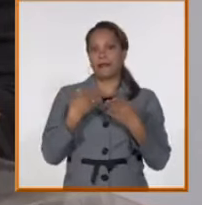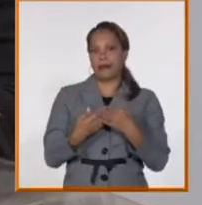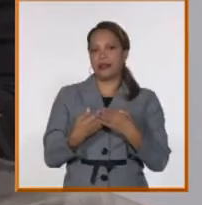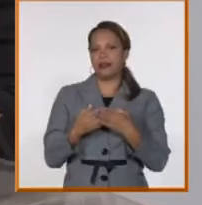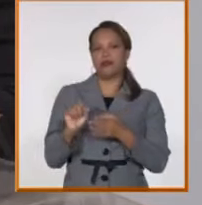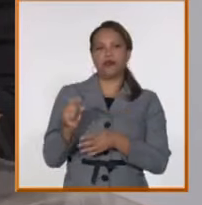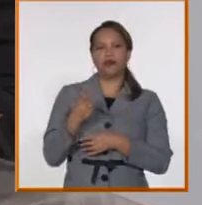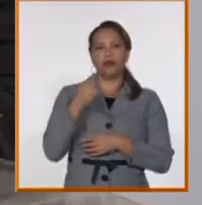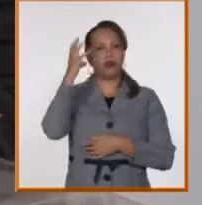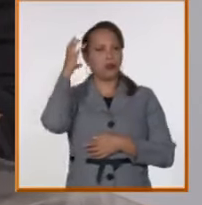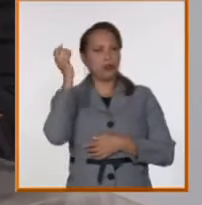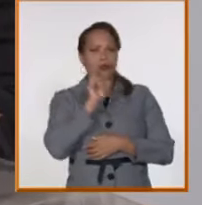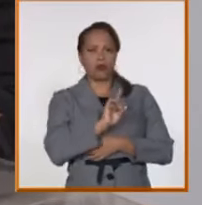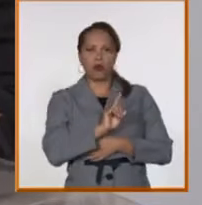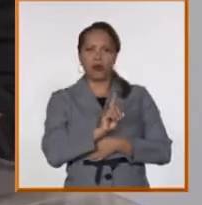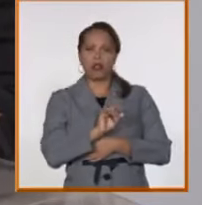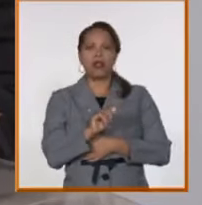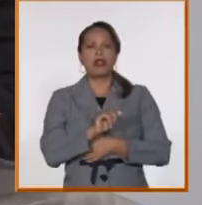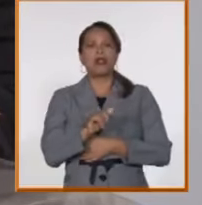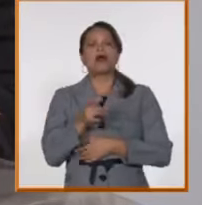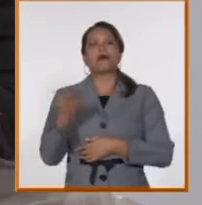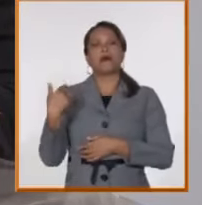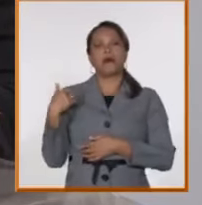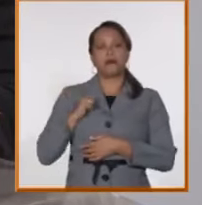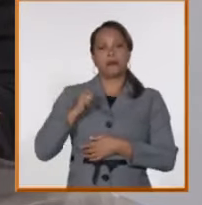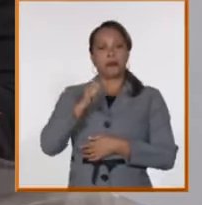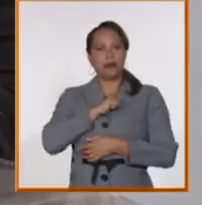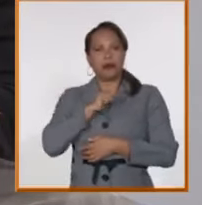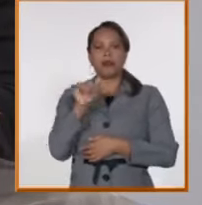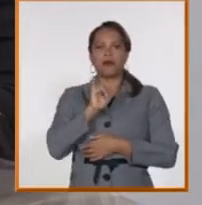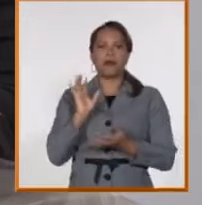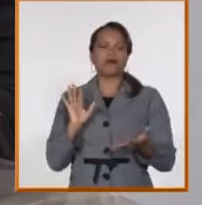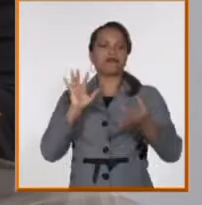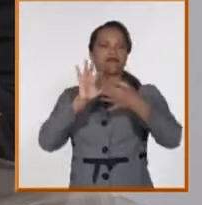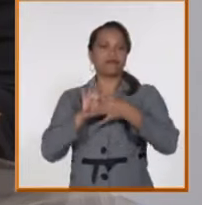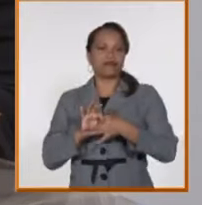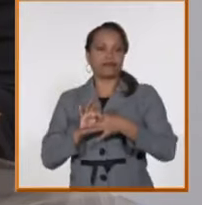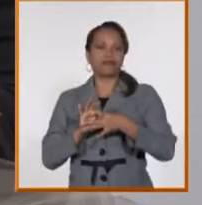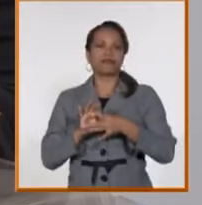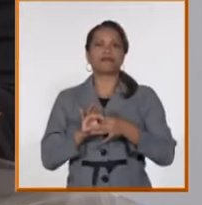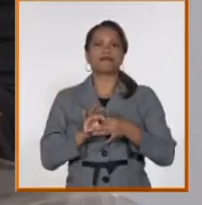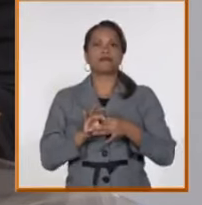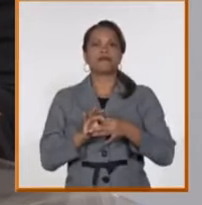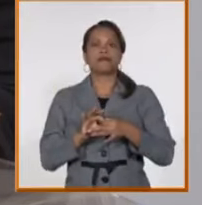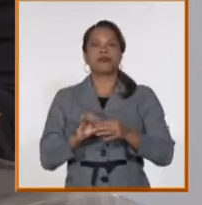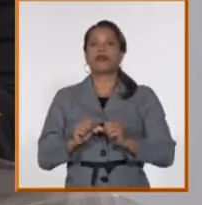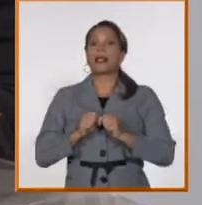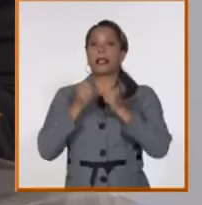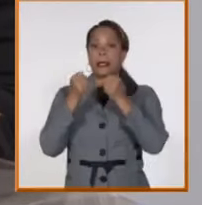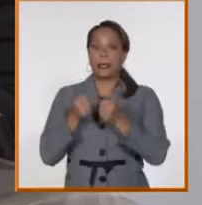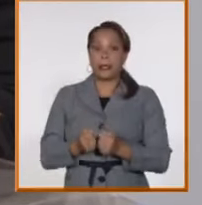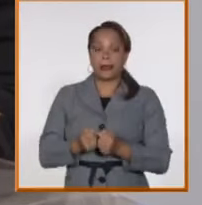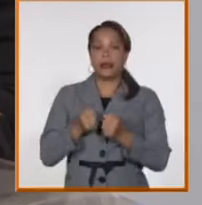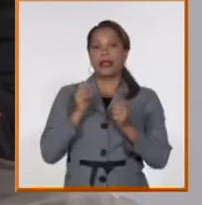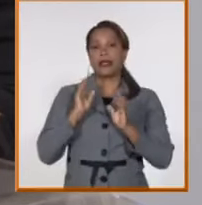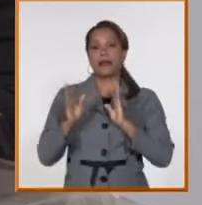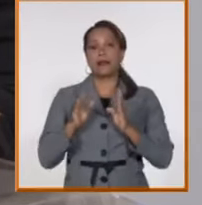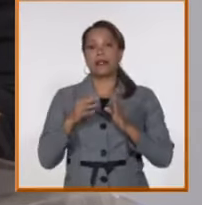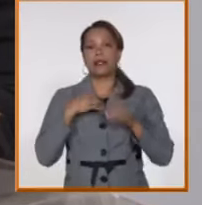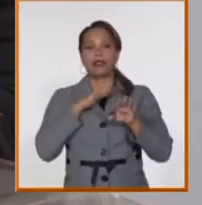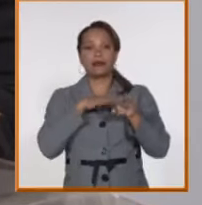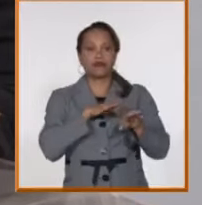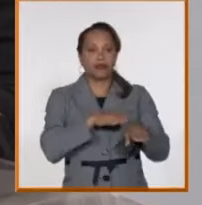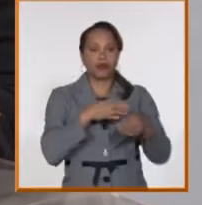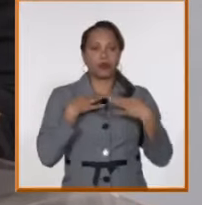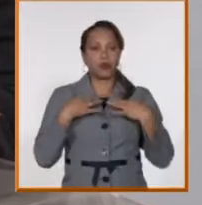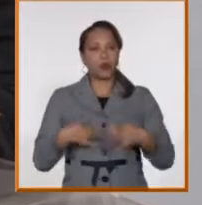solamente con los estatales sino también con la forma de gestión Estatal hemos logrado encadenamientos fuerte en la industria de las confecciones en la